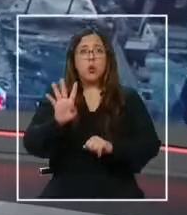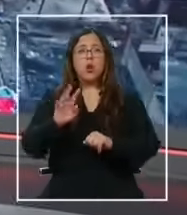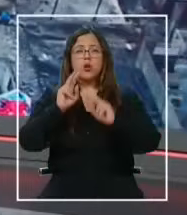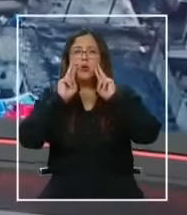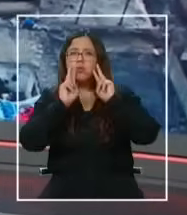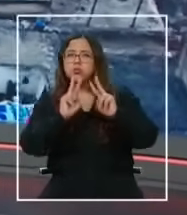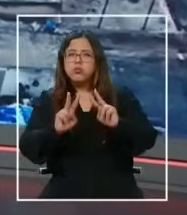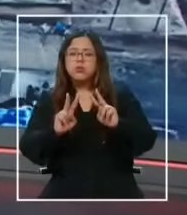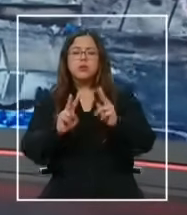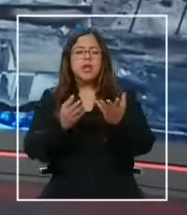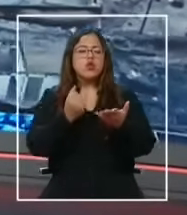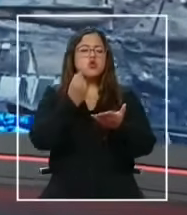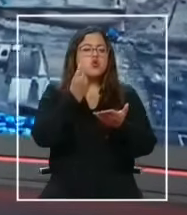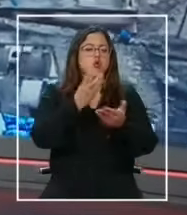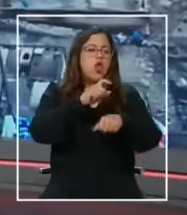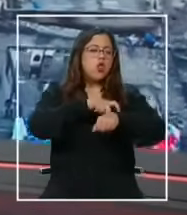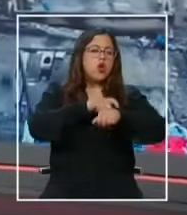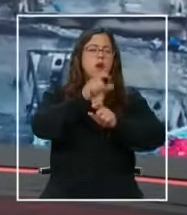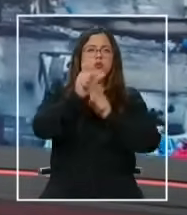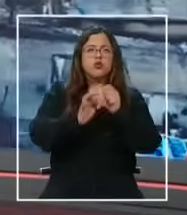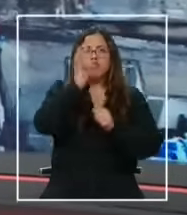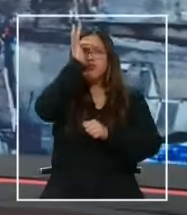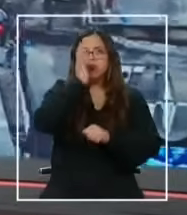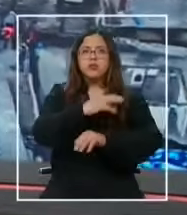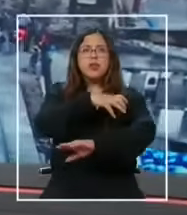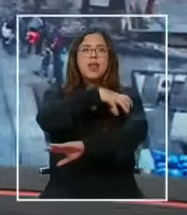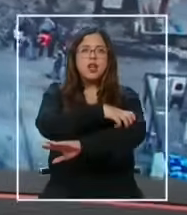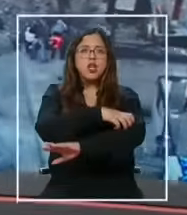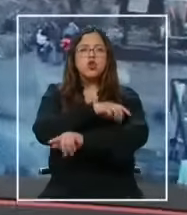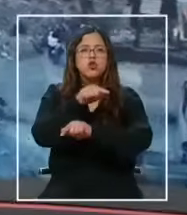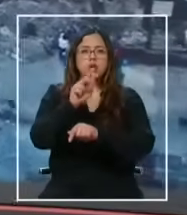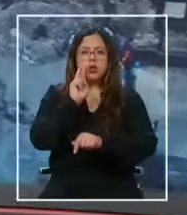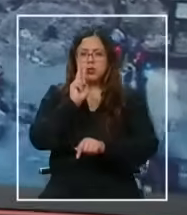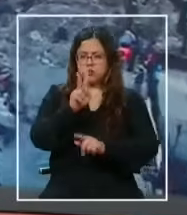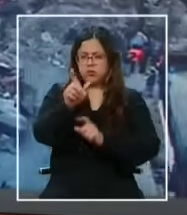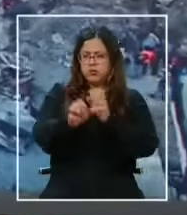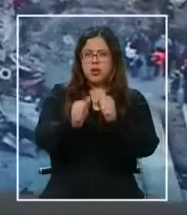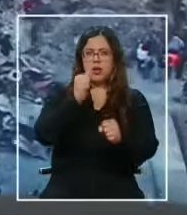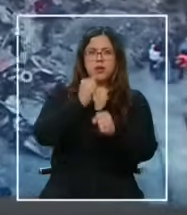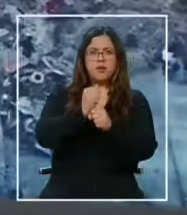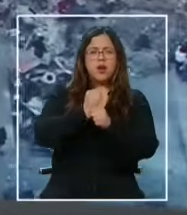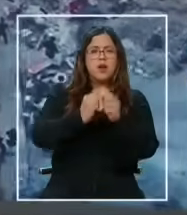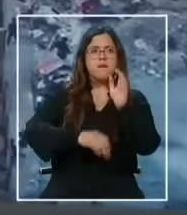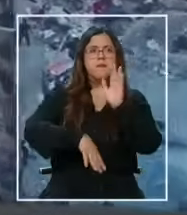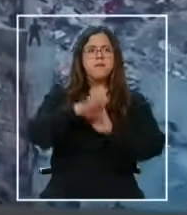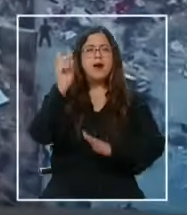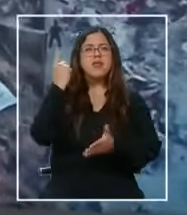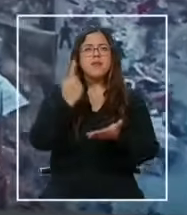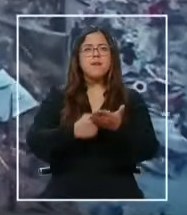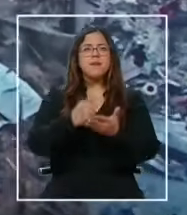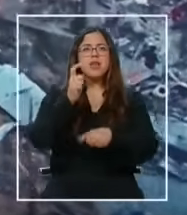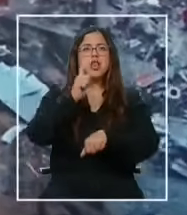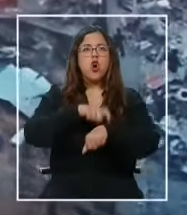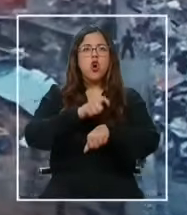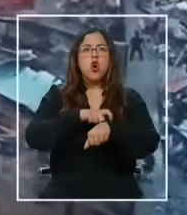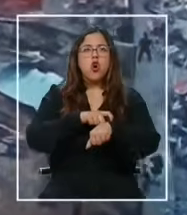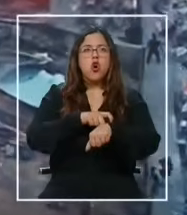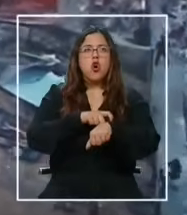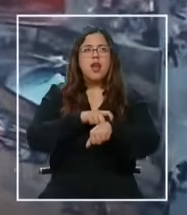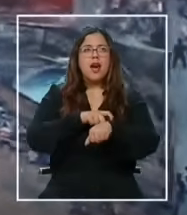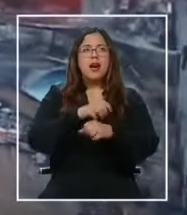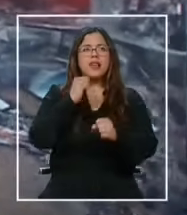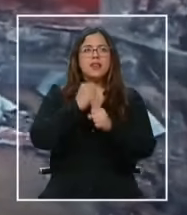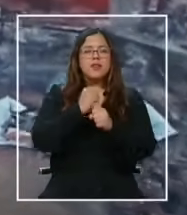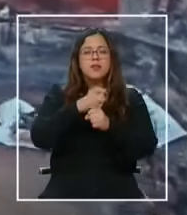cantidad de horas que registran funcionarios a nivel regional y se encontró con trabajadores que superan las 1000 horas que se traduce